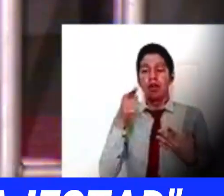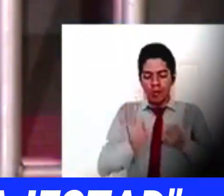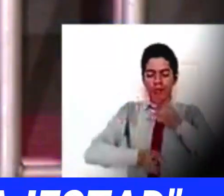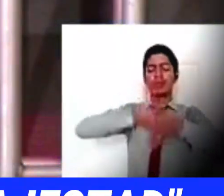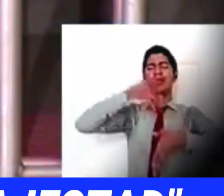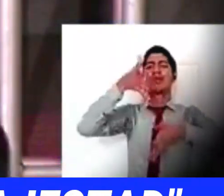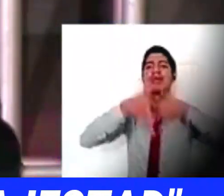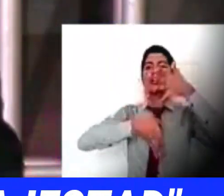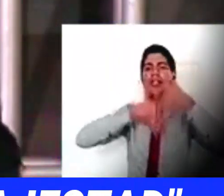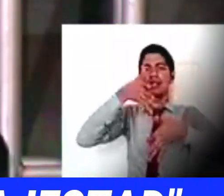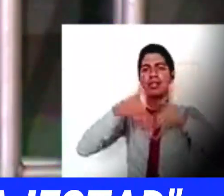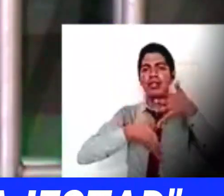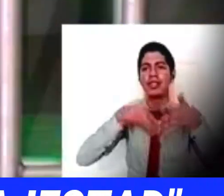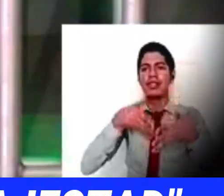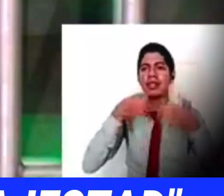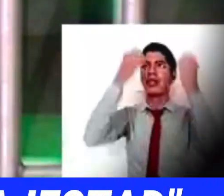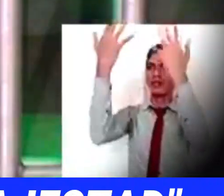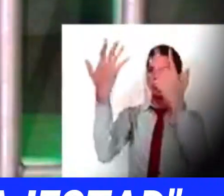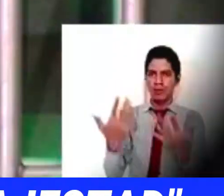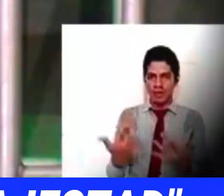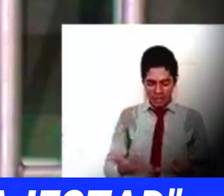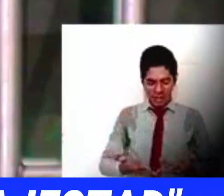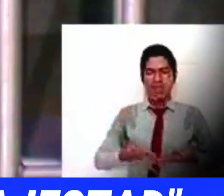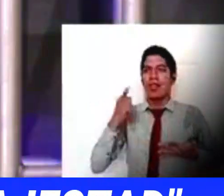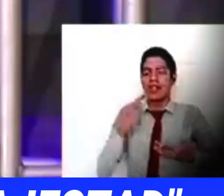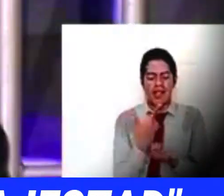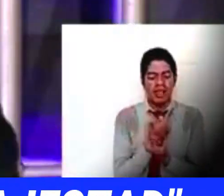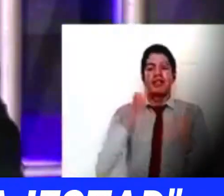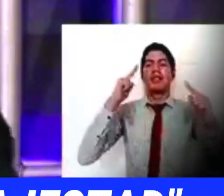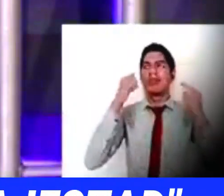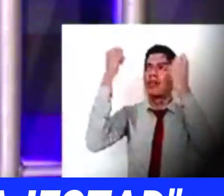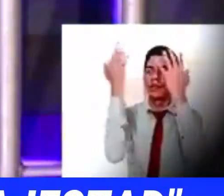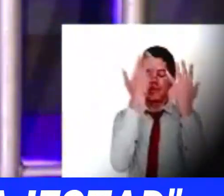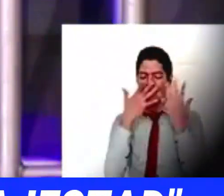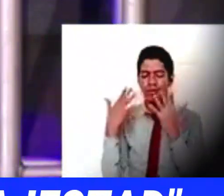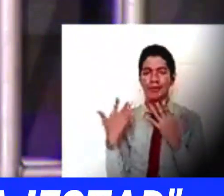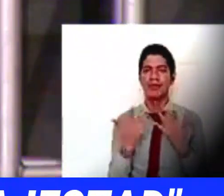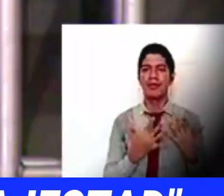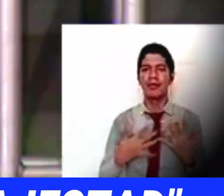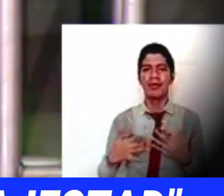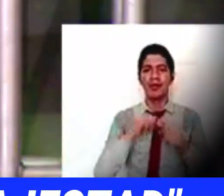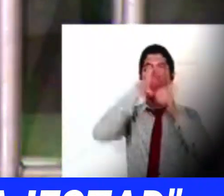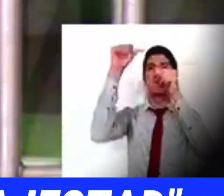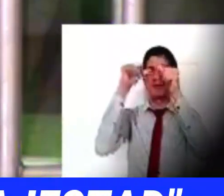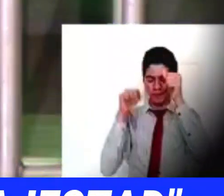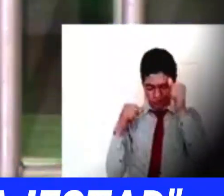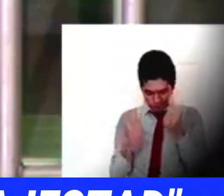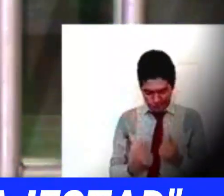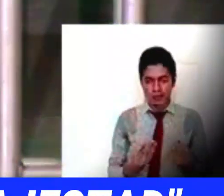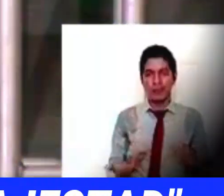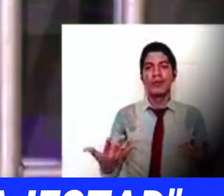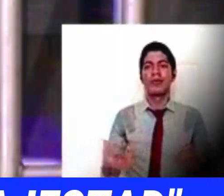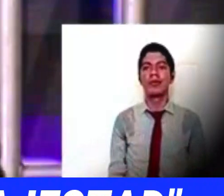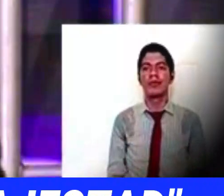Santo haga lo que quiera. Que el Espíritu Santo se mueva. La unción caerá sobre tu vida. Y este congreso no va a terminar hasta que